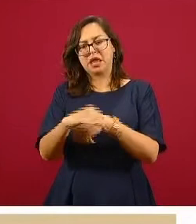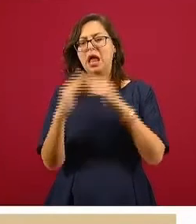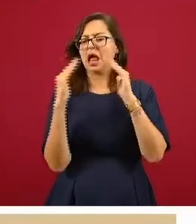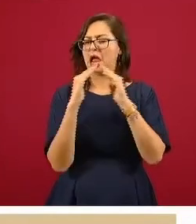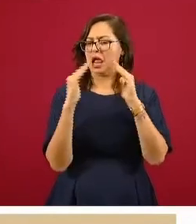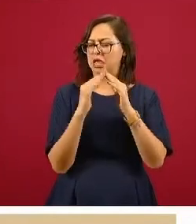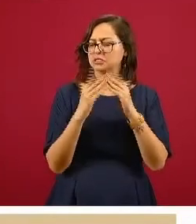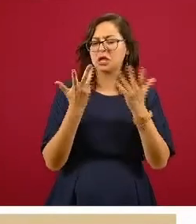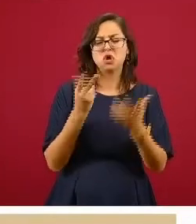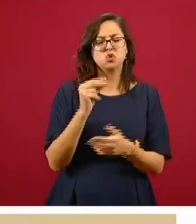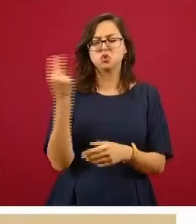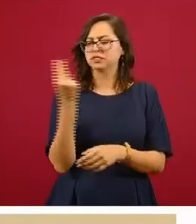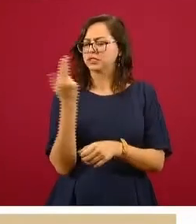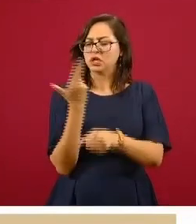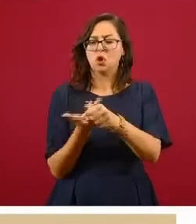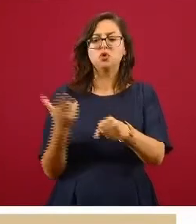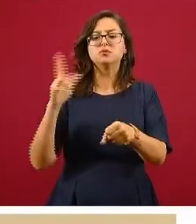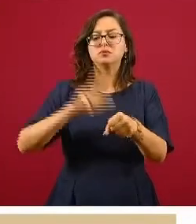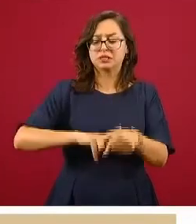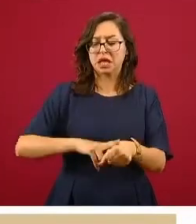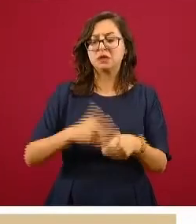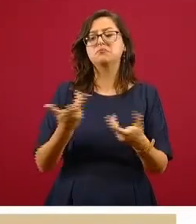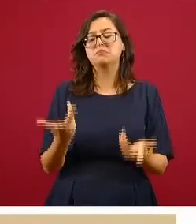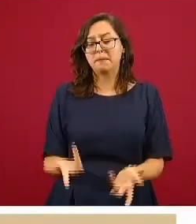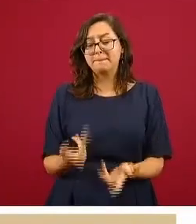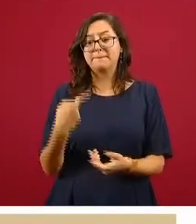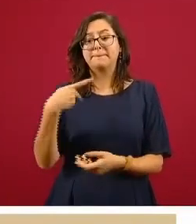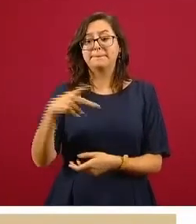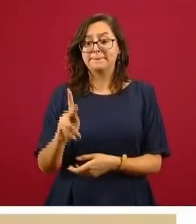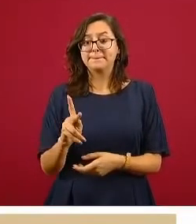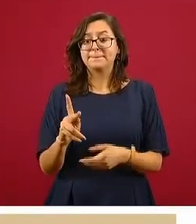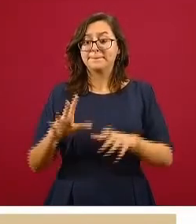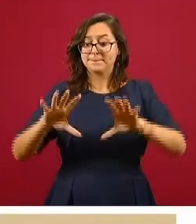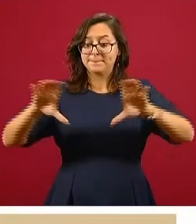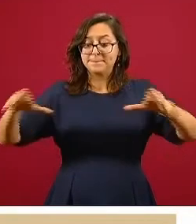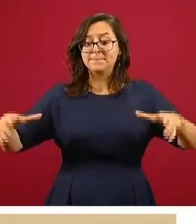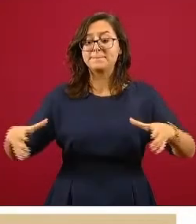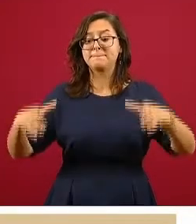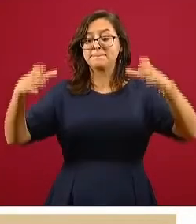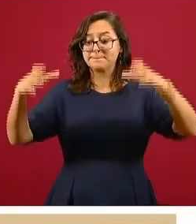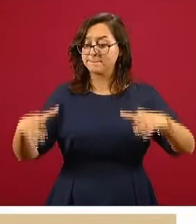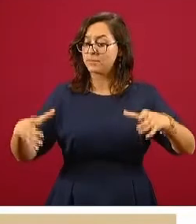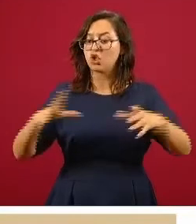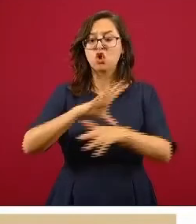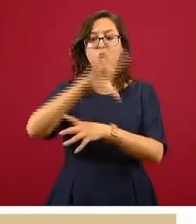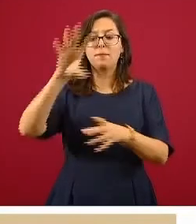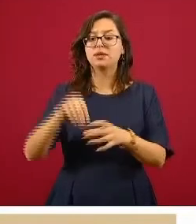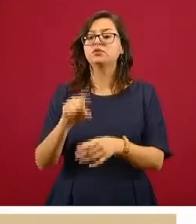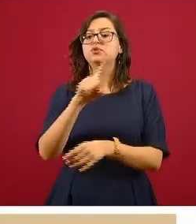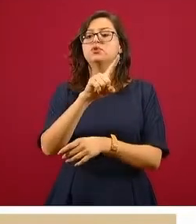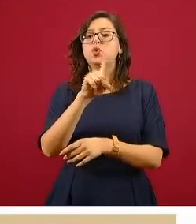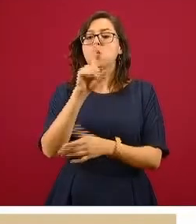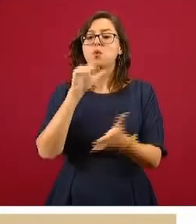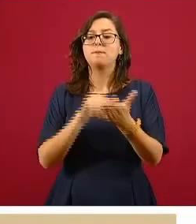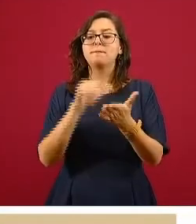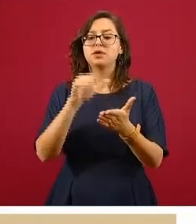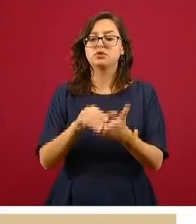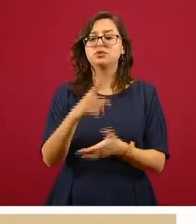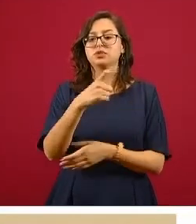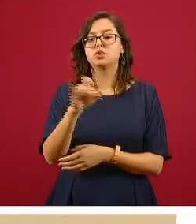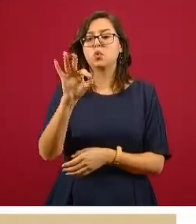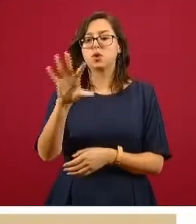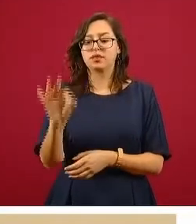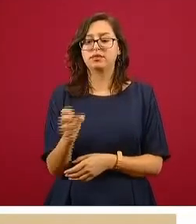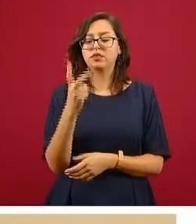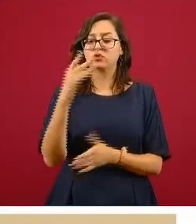estas, incluidas todas las que salieron negativas, por eso hablamos de este gran total de más de 1.142.000, también han